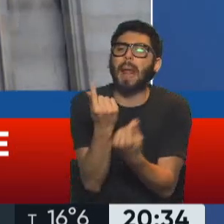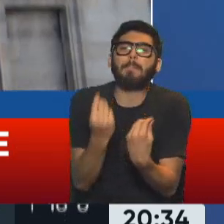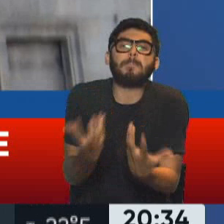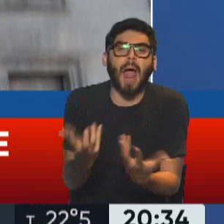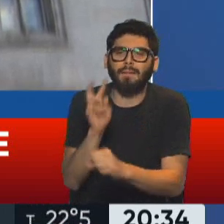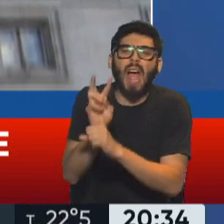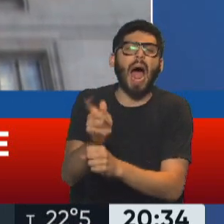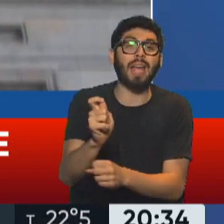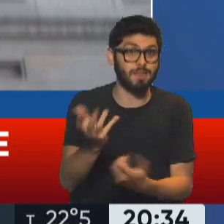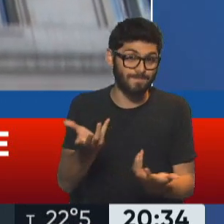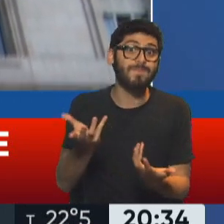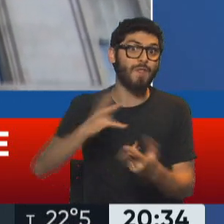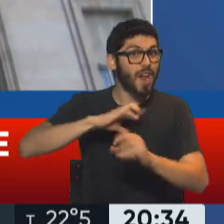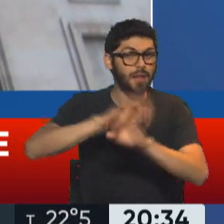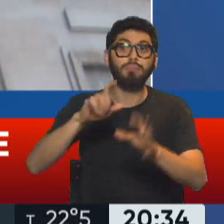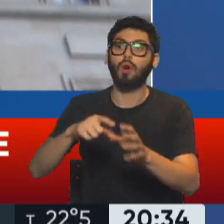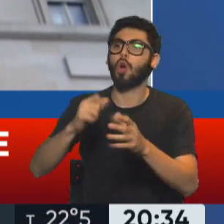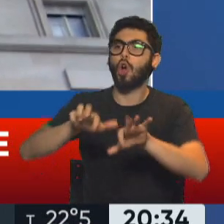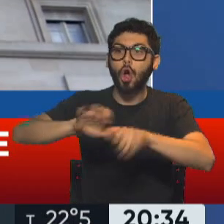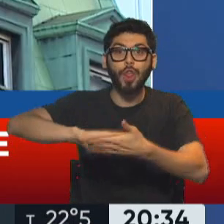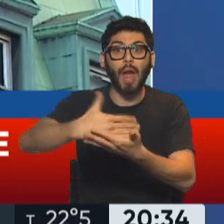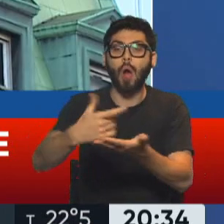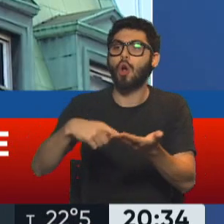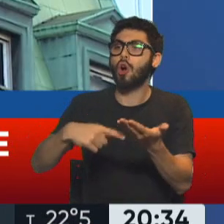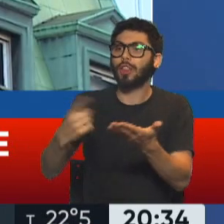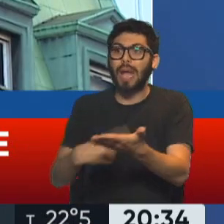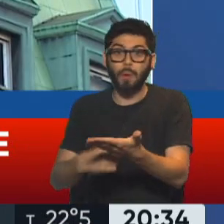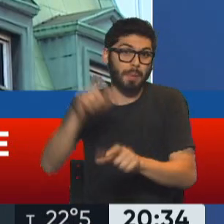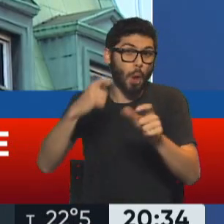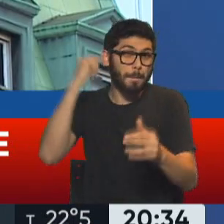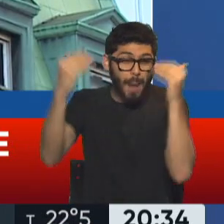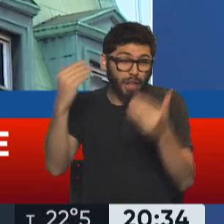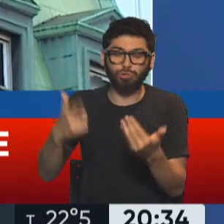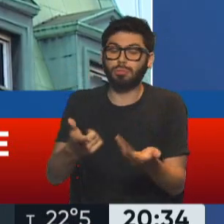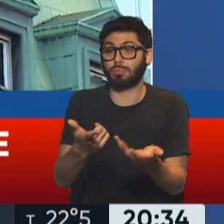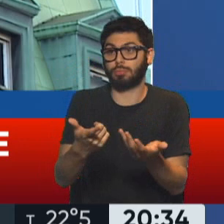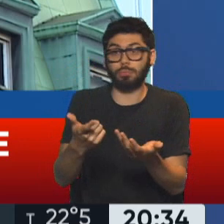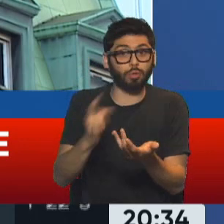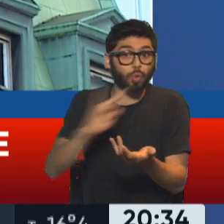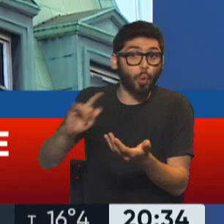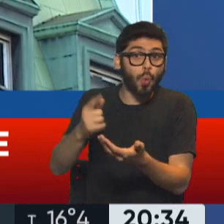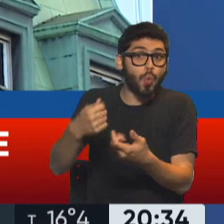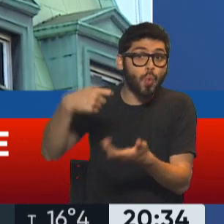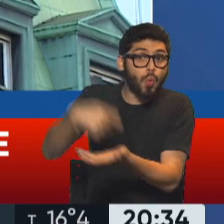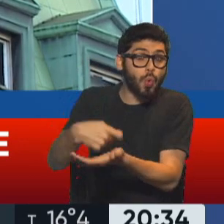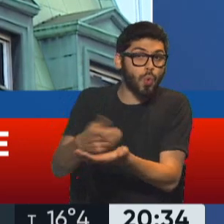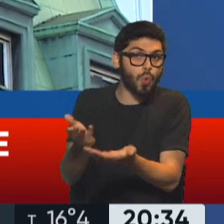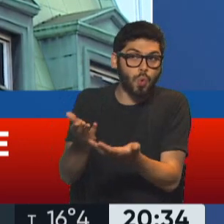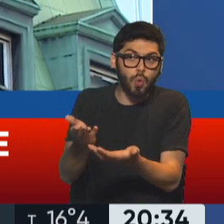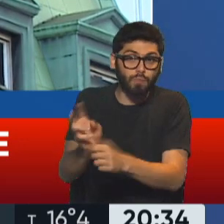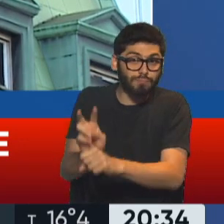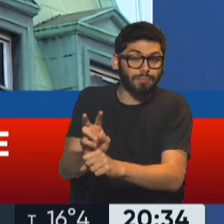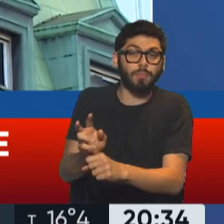financia las tablets, las computadoras para la gente mayor, para los chicos. Digo, el objetivo de ese banco